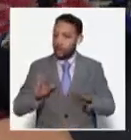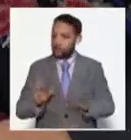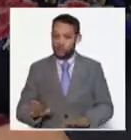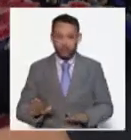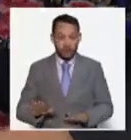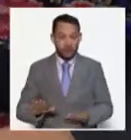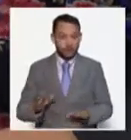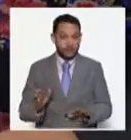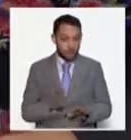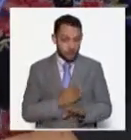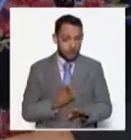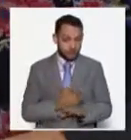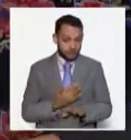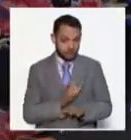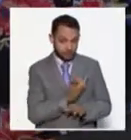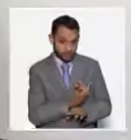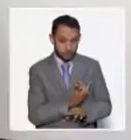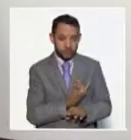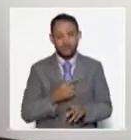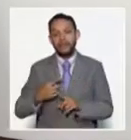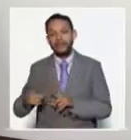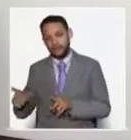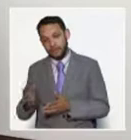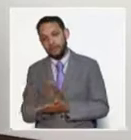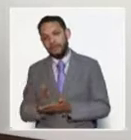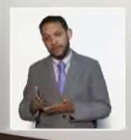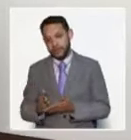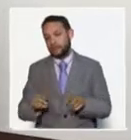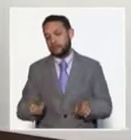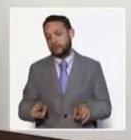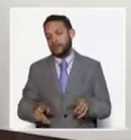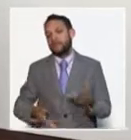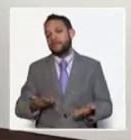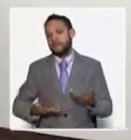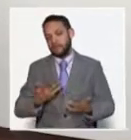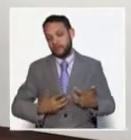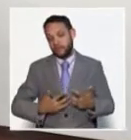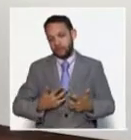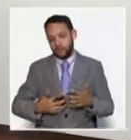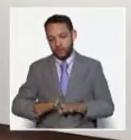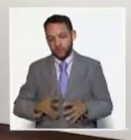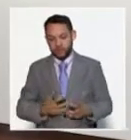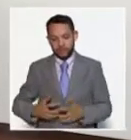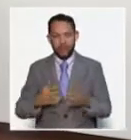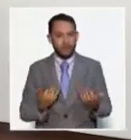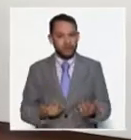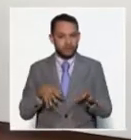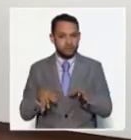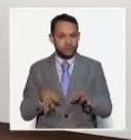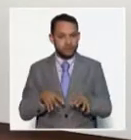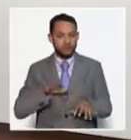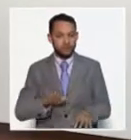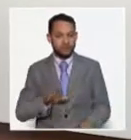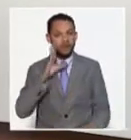enfermedades del tracto genital quiere decir doctora con esto que aquí no sólo estamos hablando digamos que los órganos genitales